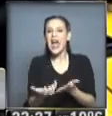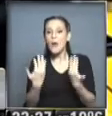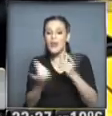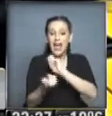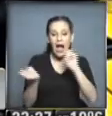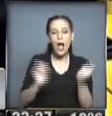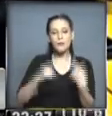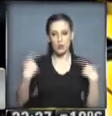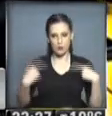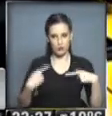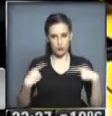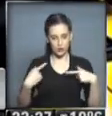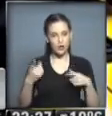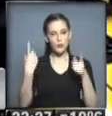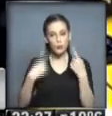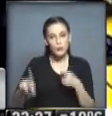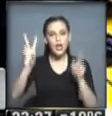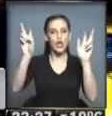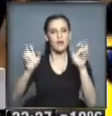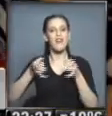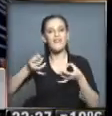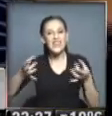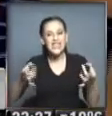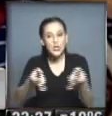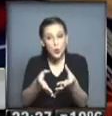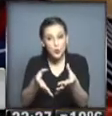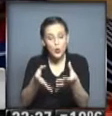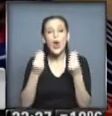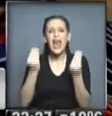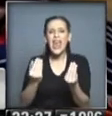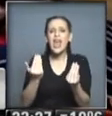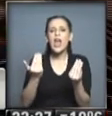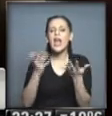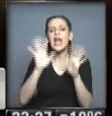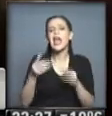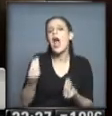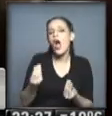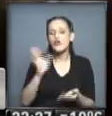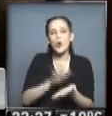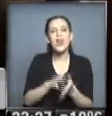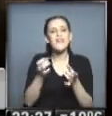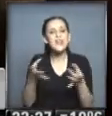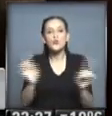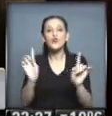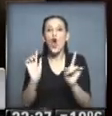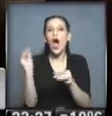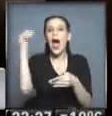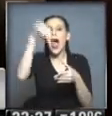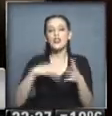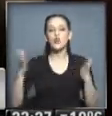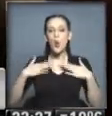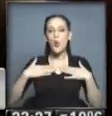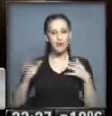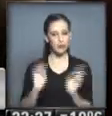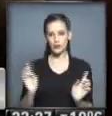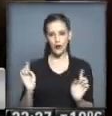Pero, por ejemplo, en el tema virus, este que yo te decía, lo que se puede hacer es intentar que el virus no entre a la célula, que es lo que ocurre,